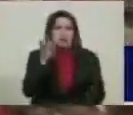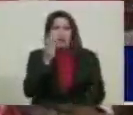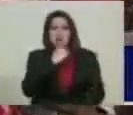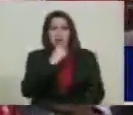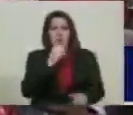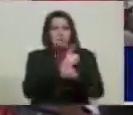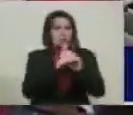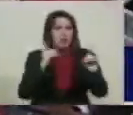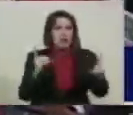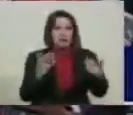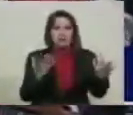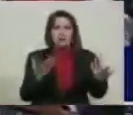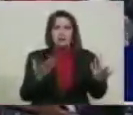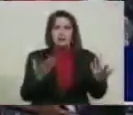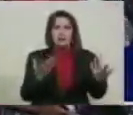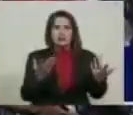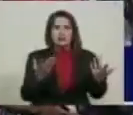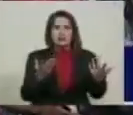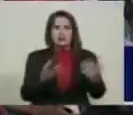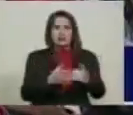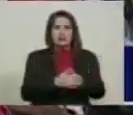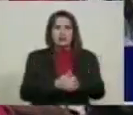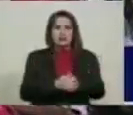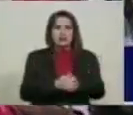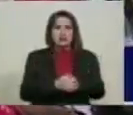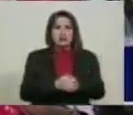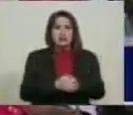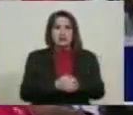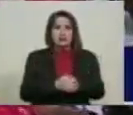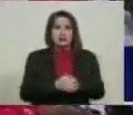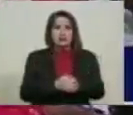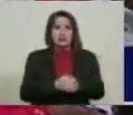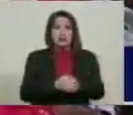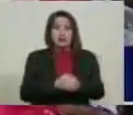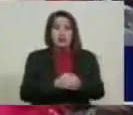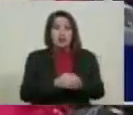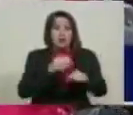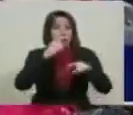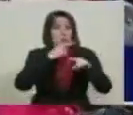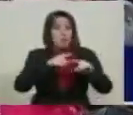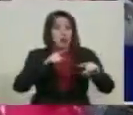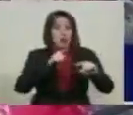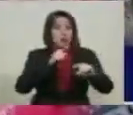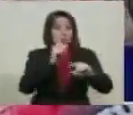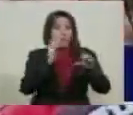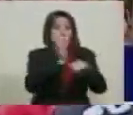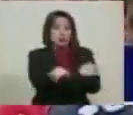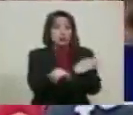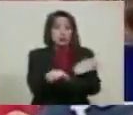democrática, y es dominante en las cúpulas de dirección.